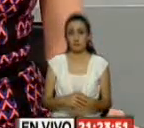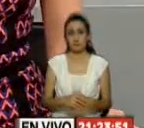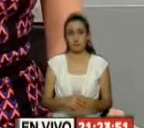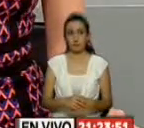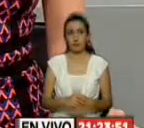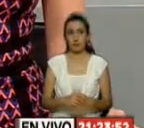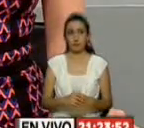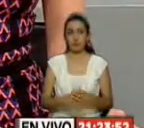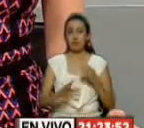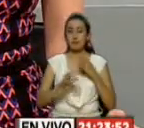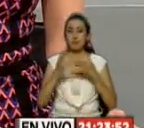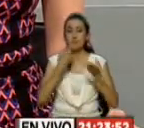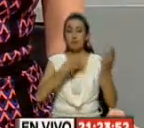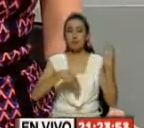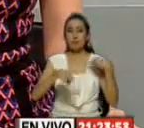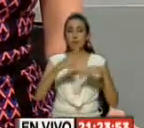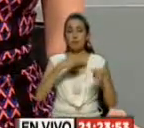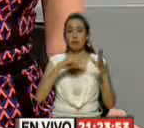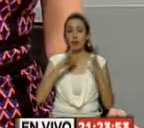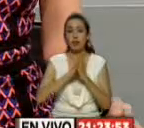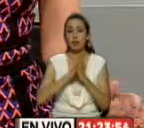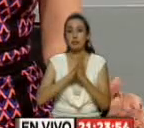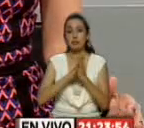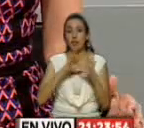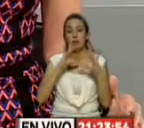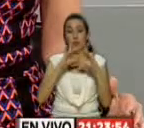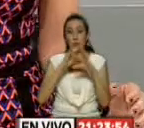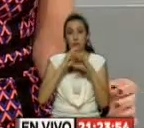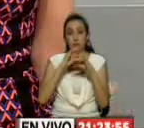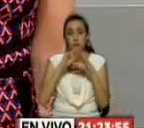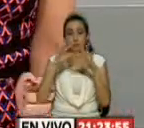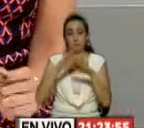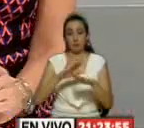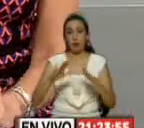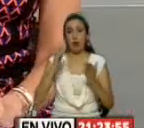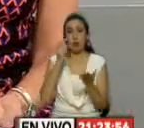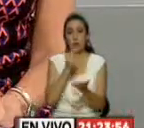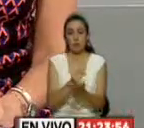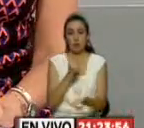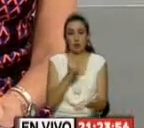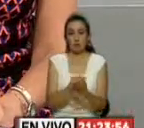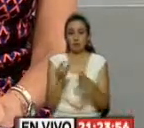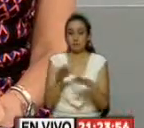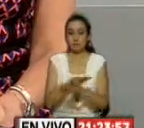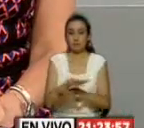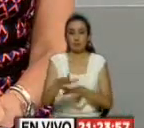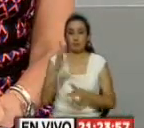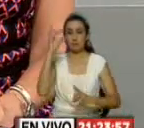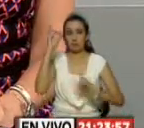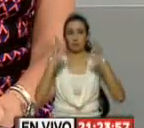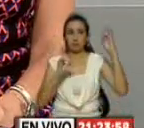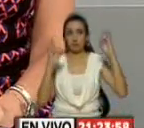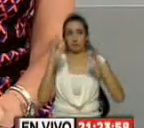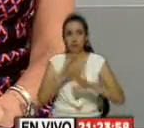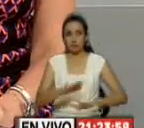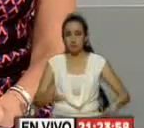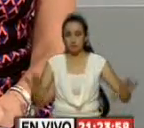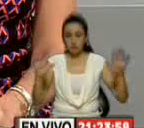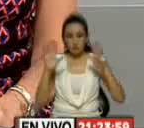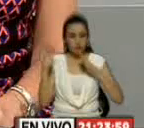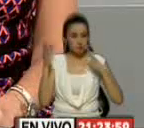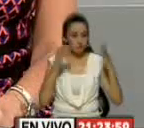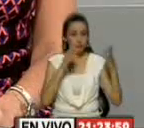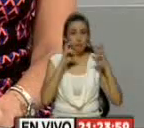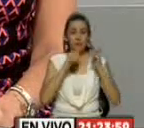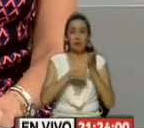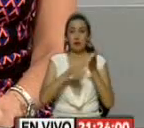El comercio turístico de Bolívar, Guayas, Los Ríos y Santa Elena está a la espera de los visitantes durante este feriado. El Ministerio de